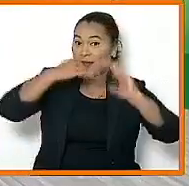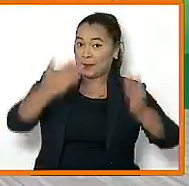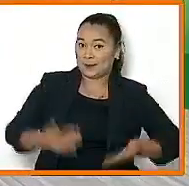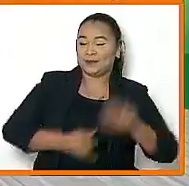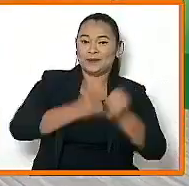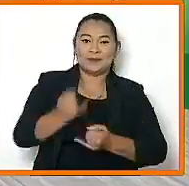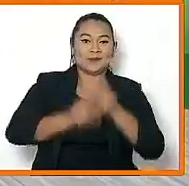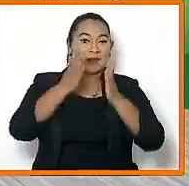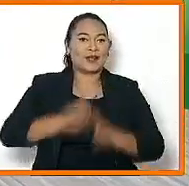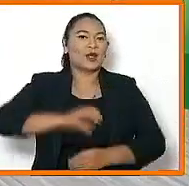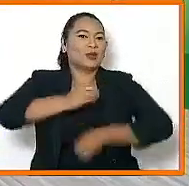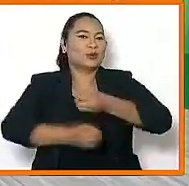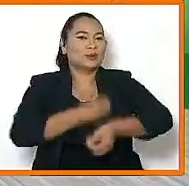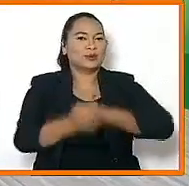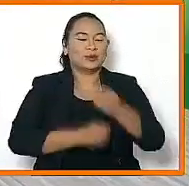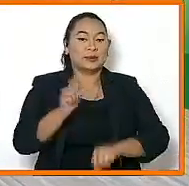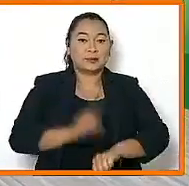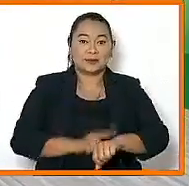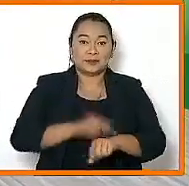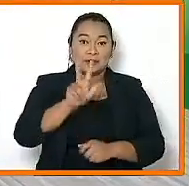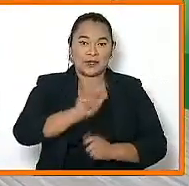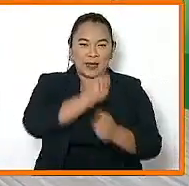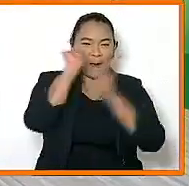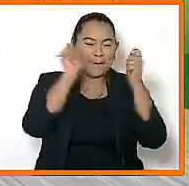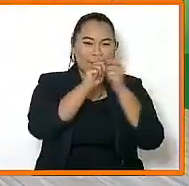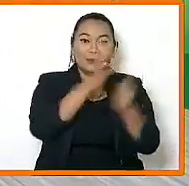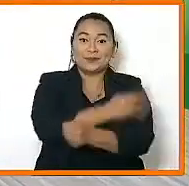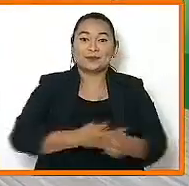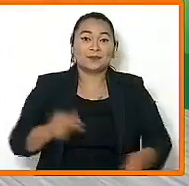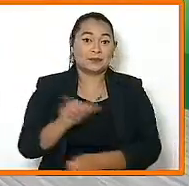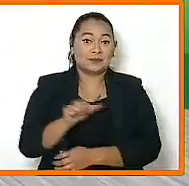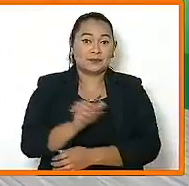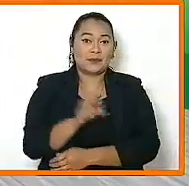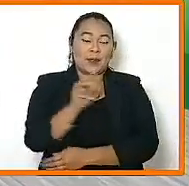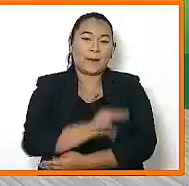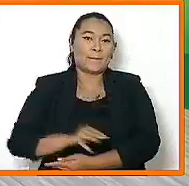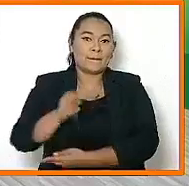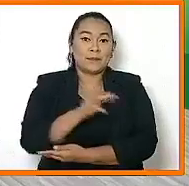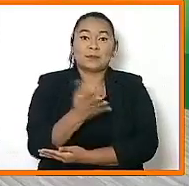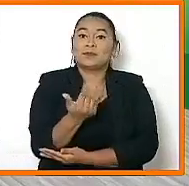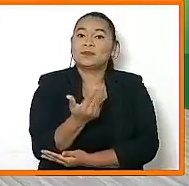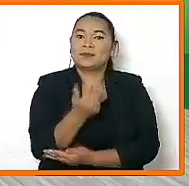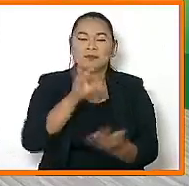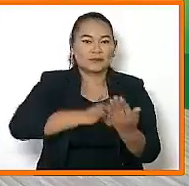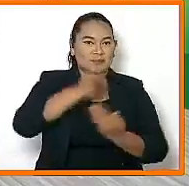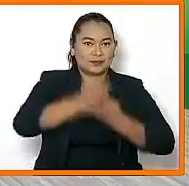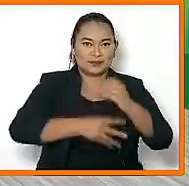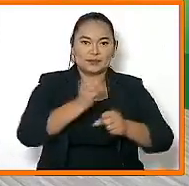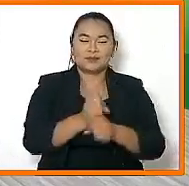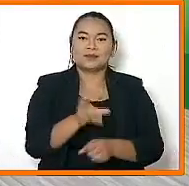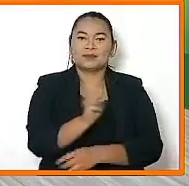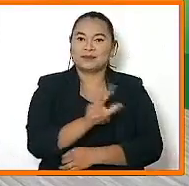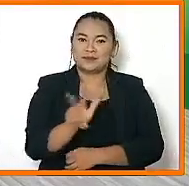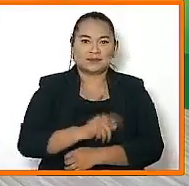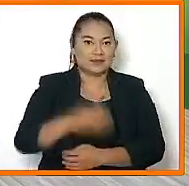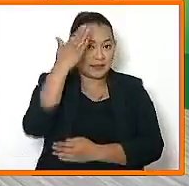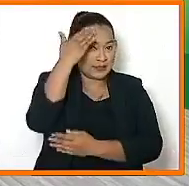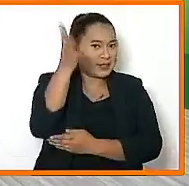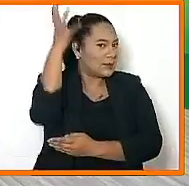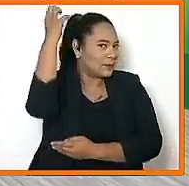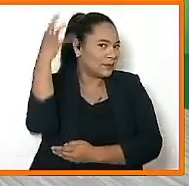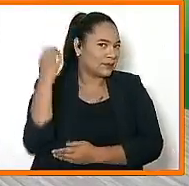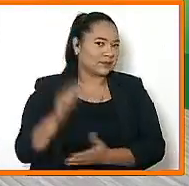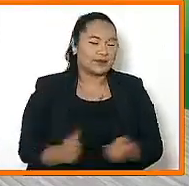Bienvenidos a nuestro sorteo de las 3 en punta de la tarde, el día de hoy miércoles 15 de febrero del año 2023. Te saluda Charlyn Walter